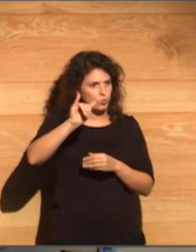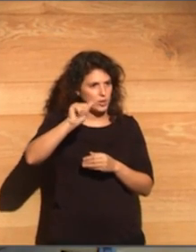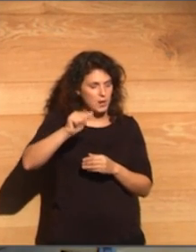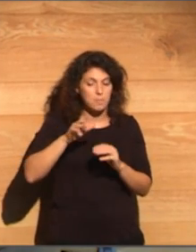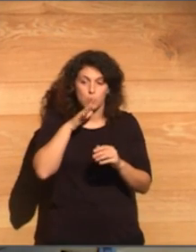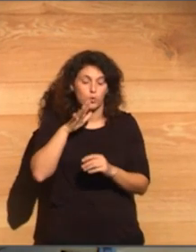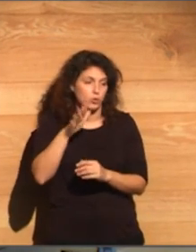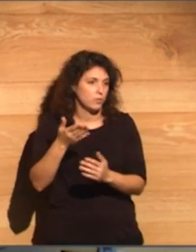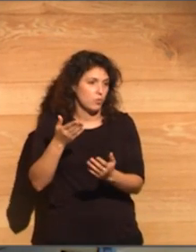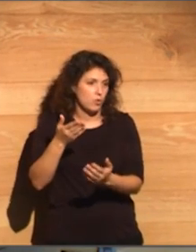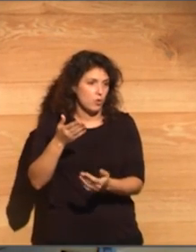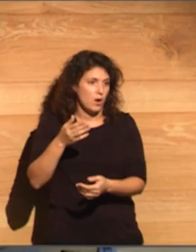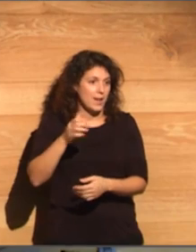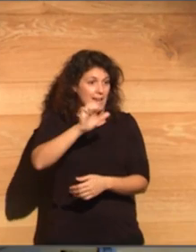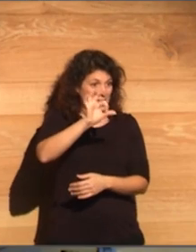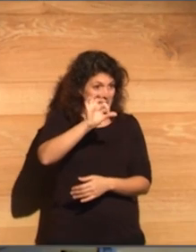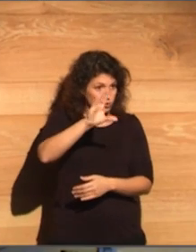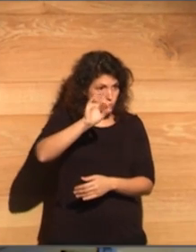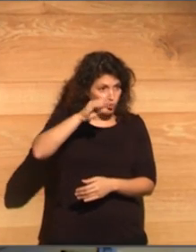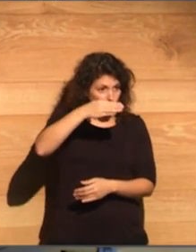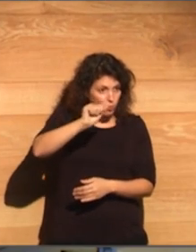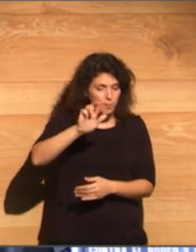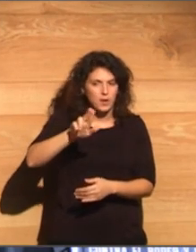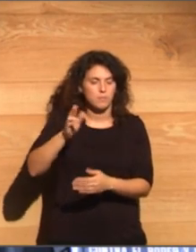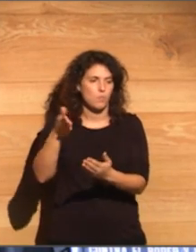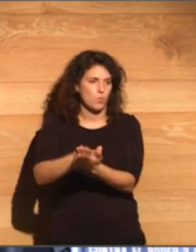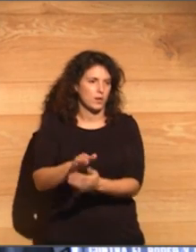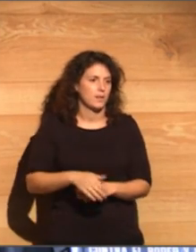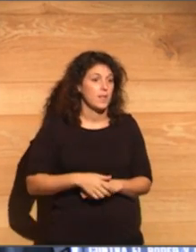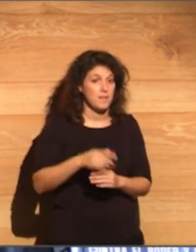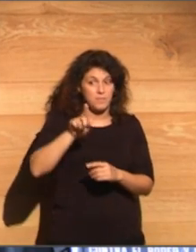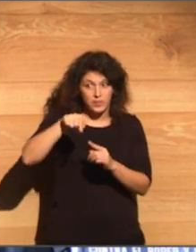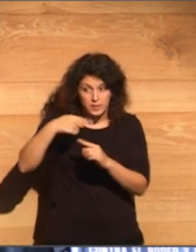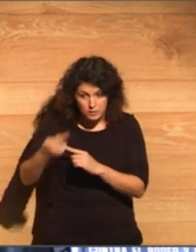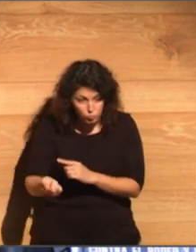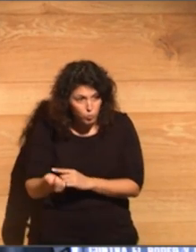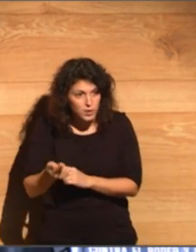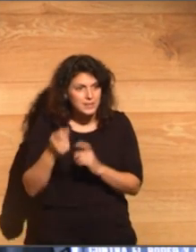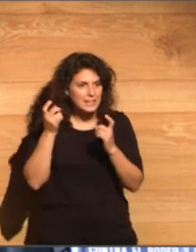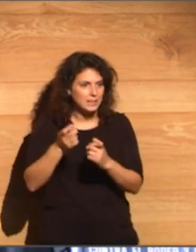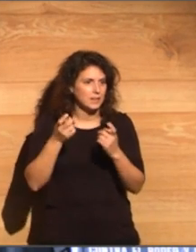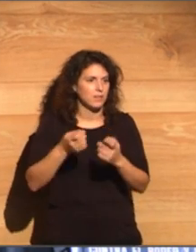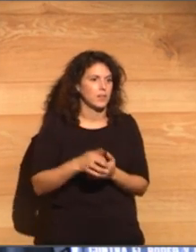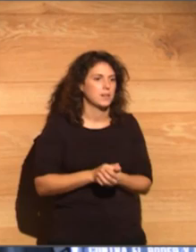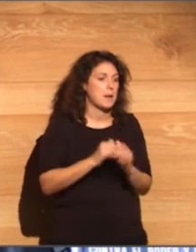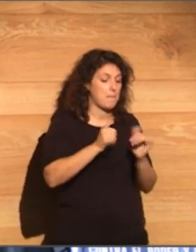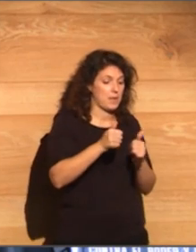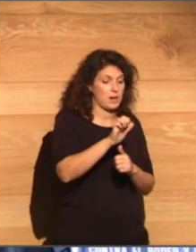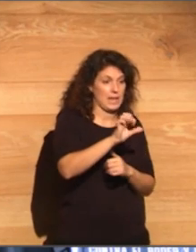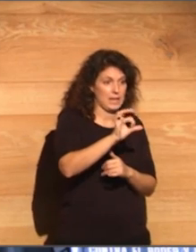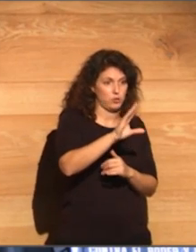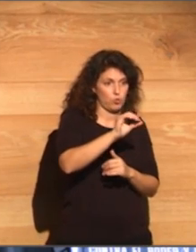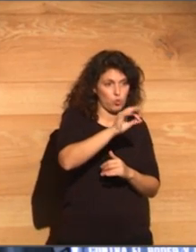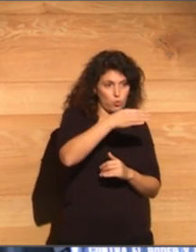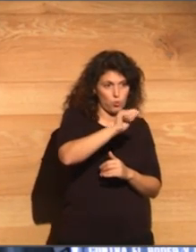se muere Luis Escobar, ¿no? Por muchos motivos, porque lo intentaron incluso después de la muerte de Luis Escobar. Es verdad que, en principio, con Luis Escobar acaba la